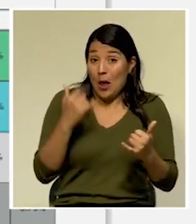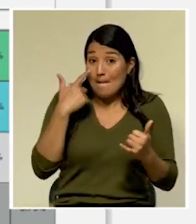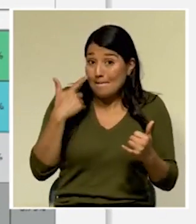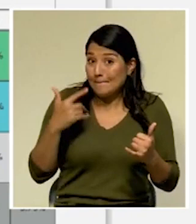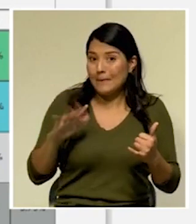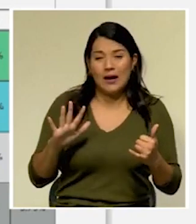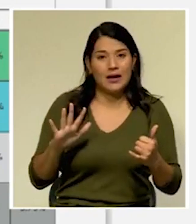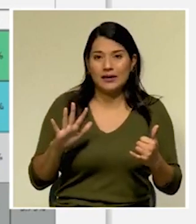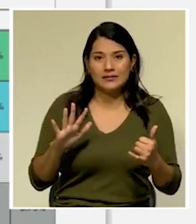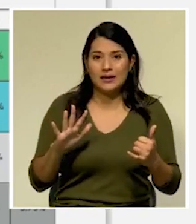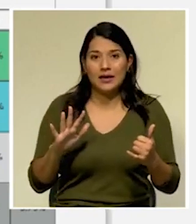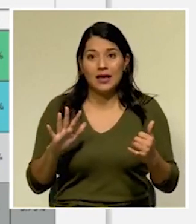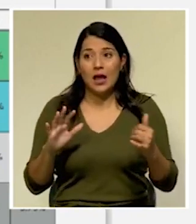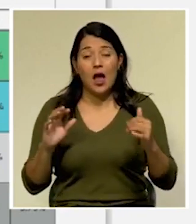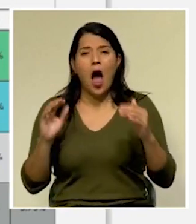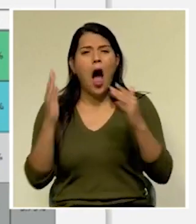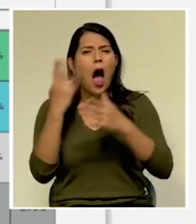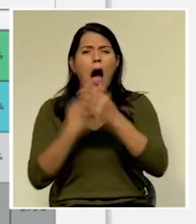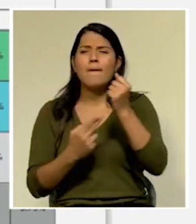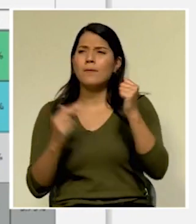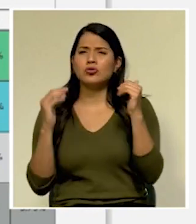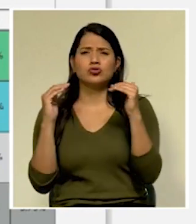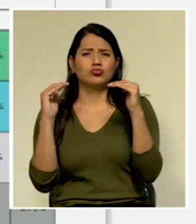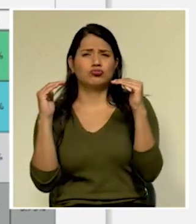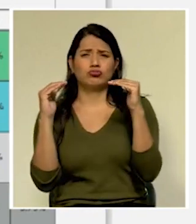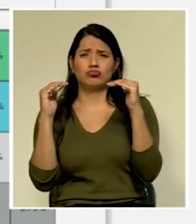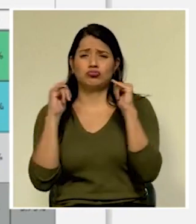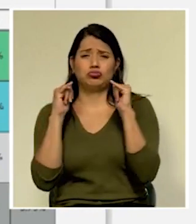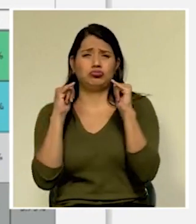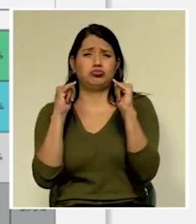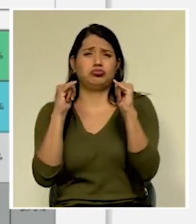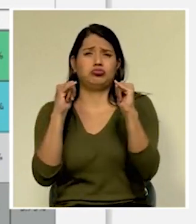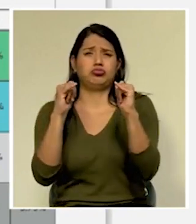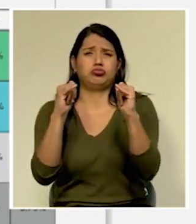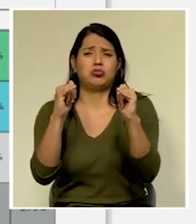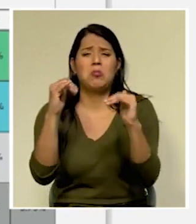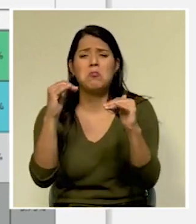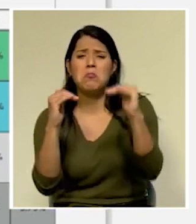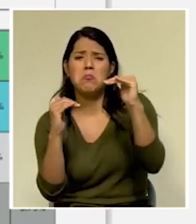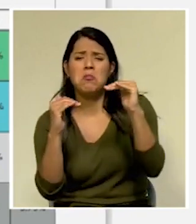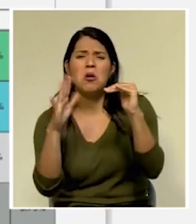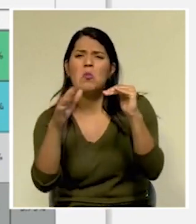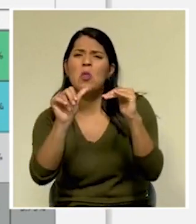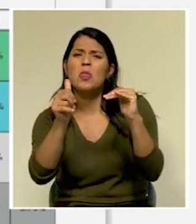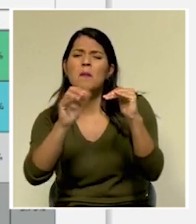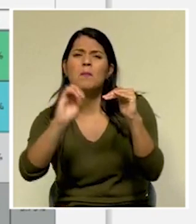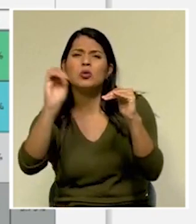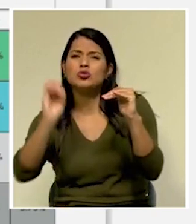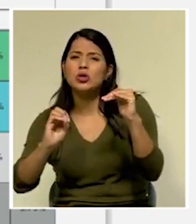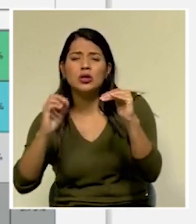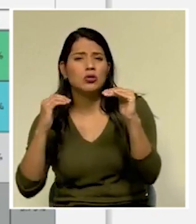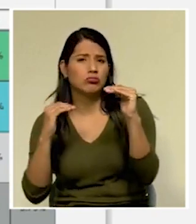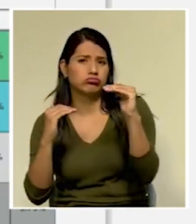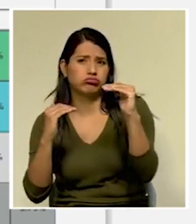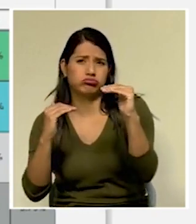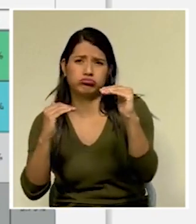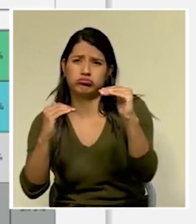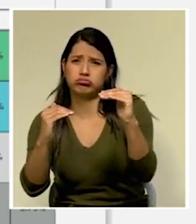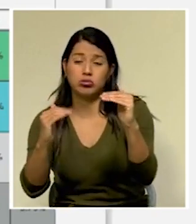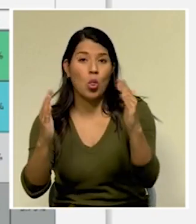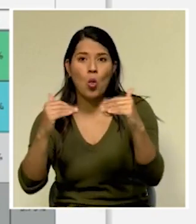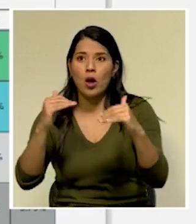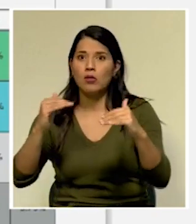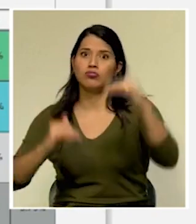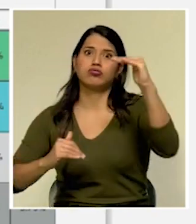ni suba prácticamente ninguno de los dos. Mantienen una diferencia aproximada de 10 puntos porcentuales, independientemente de cuál encuesta hablemos.